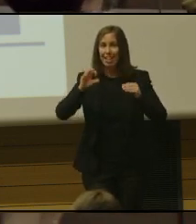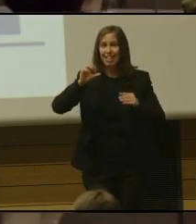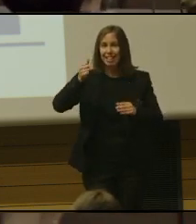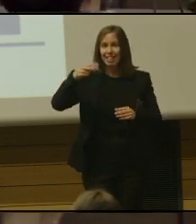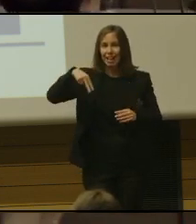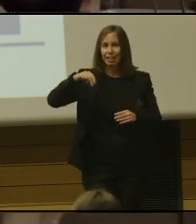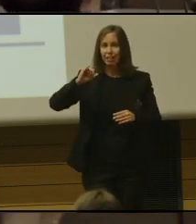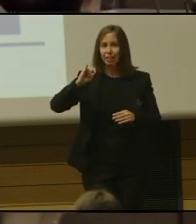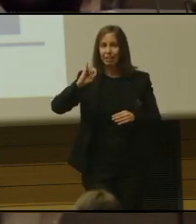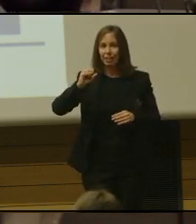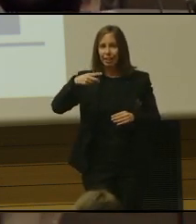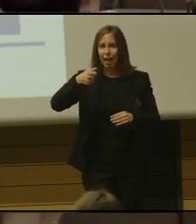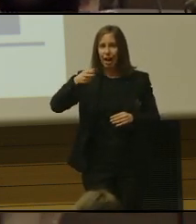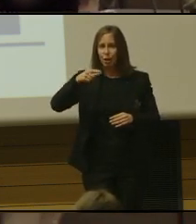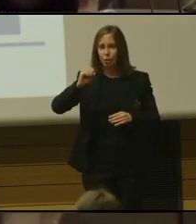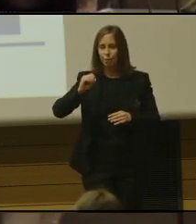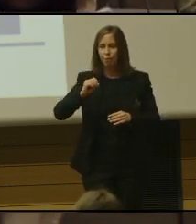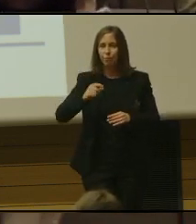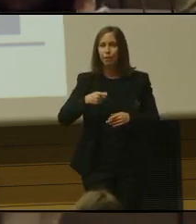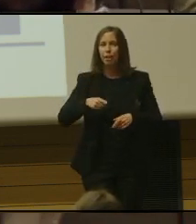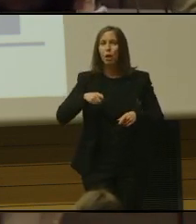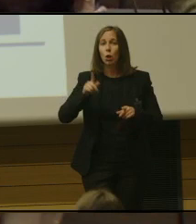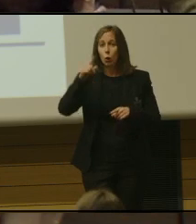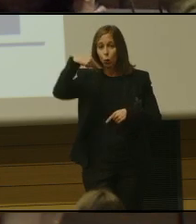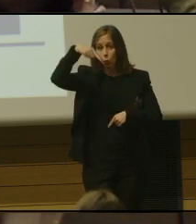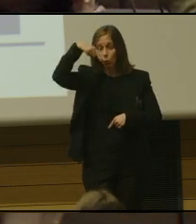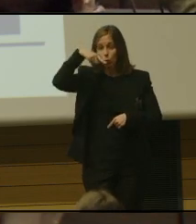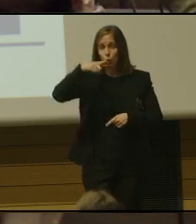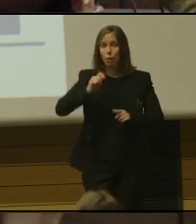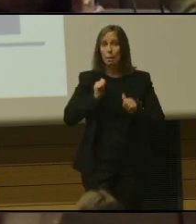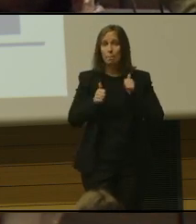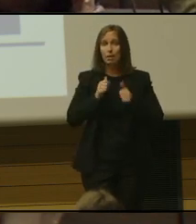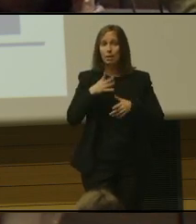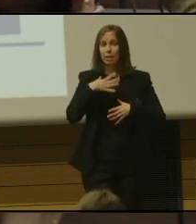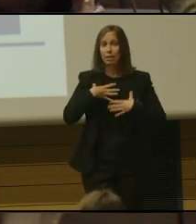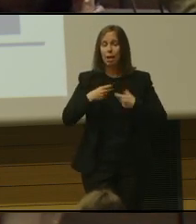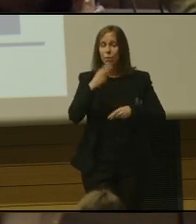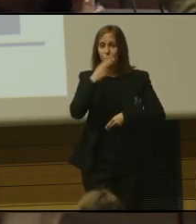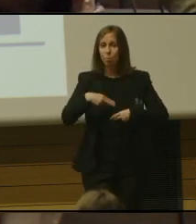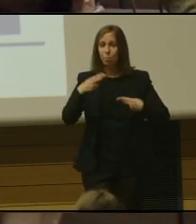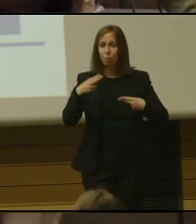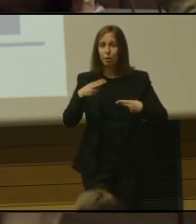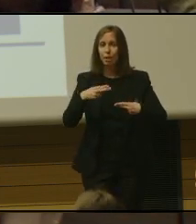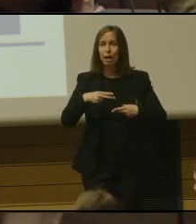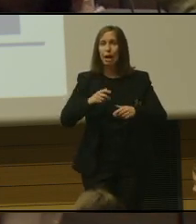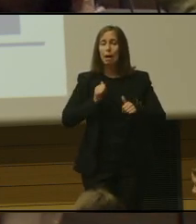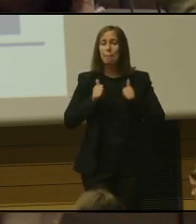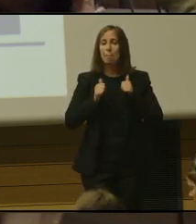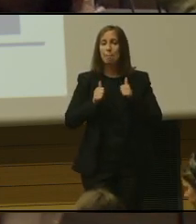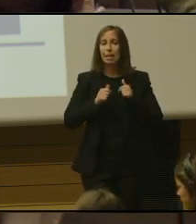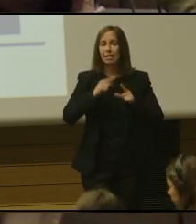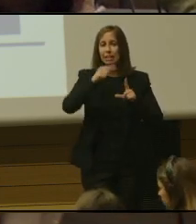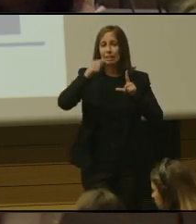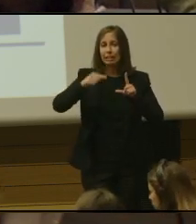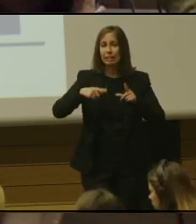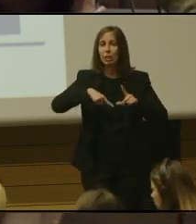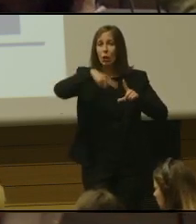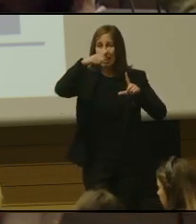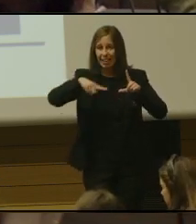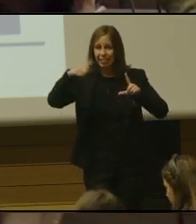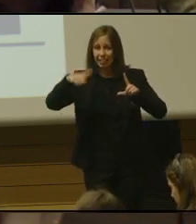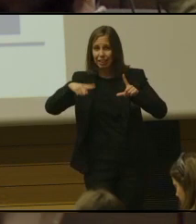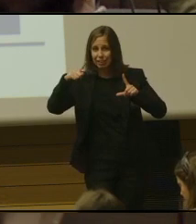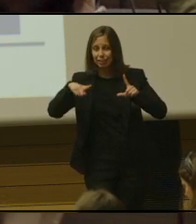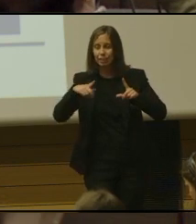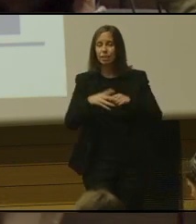Compostela. Doctora, máster en Salud Pública y Administración Sanitaria. Máster en Diseño y Estadística y máster en Gerontología Social